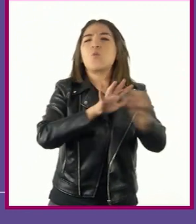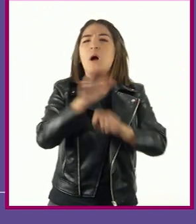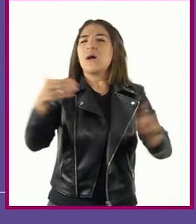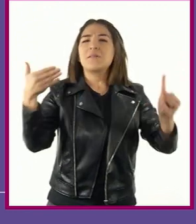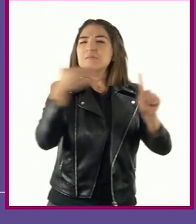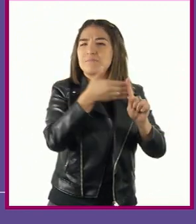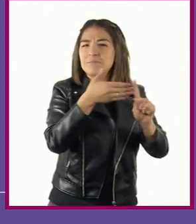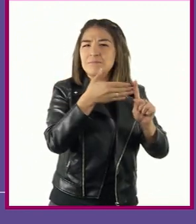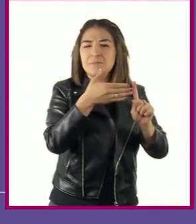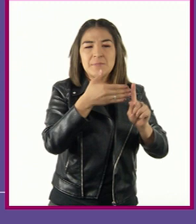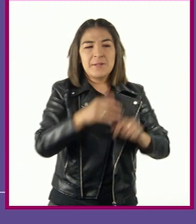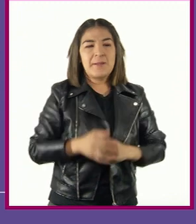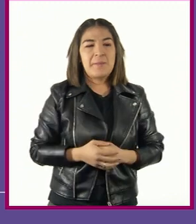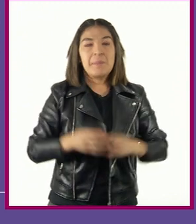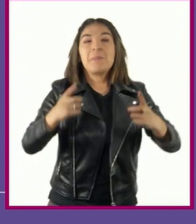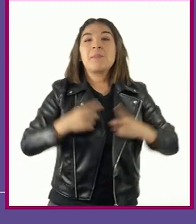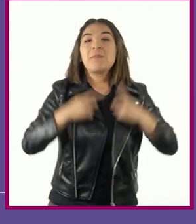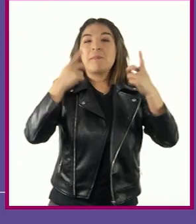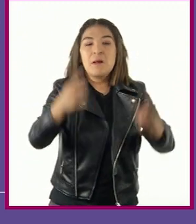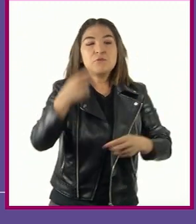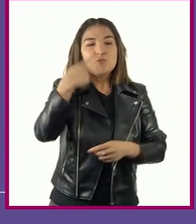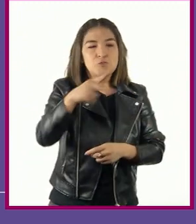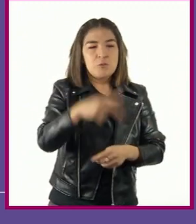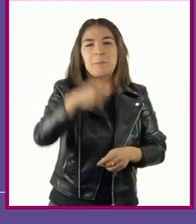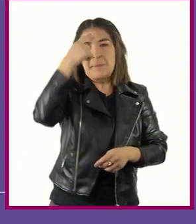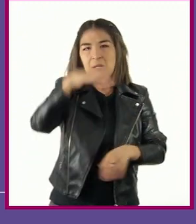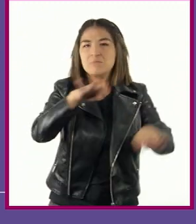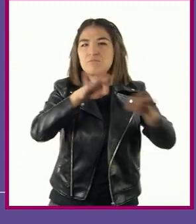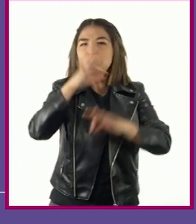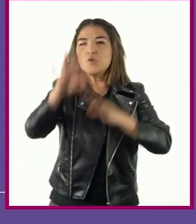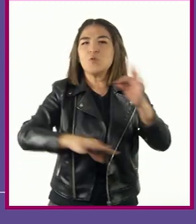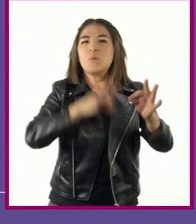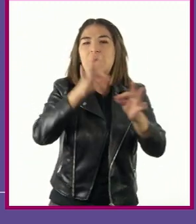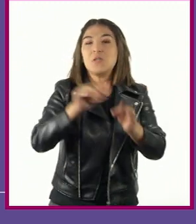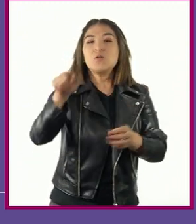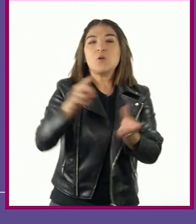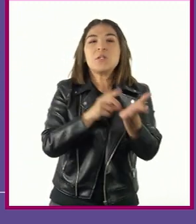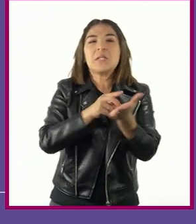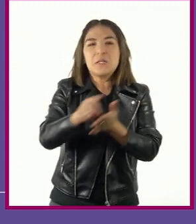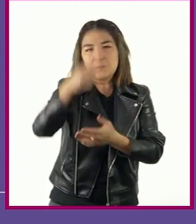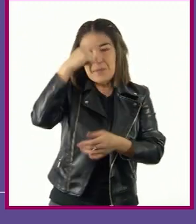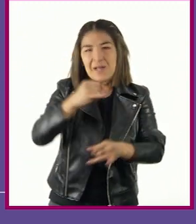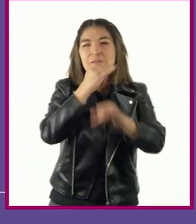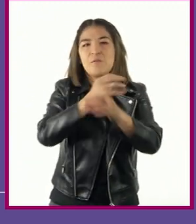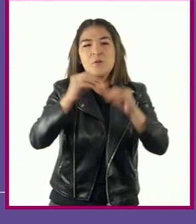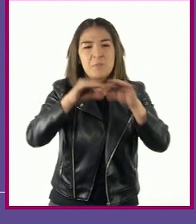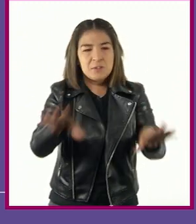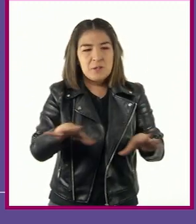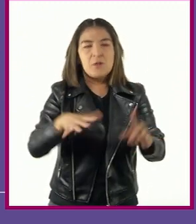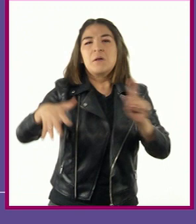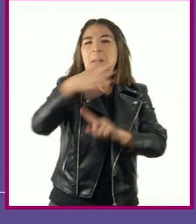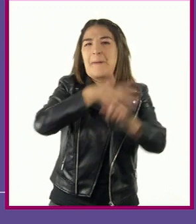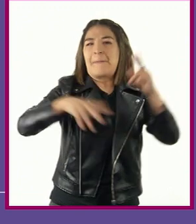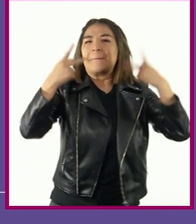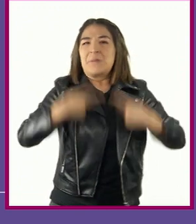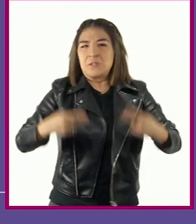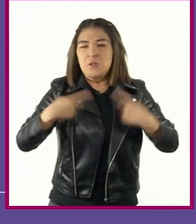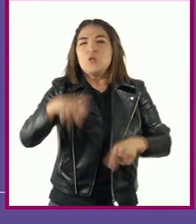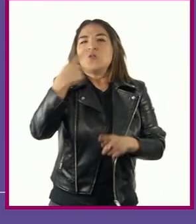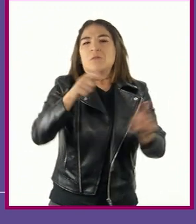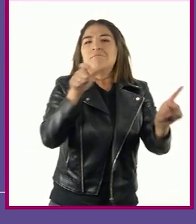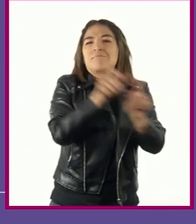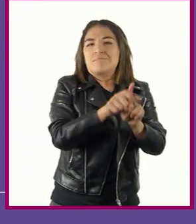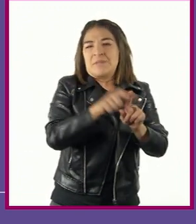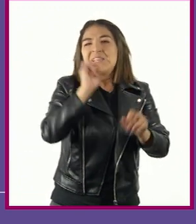objetivos garantizar el óptimo cumplimiento de los derechos de acceso a la información pública y la protección